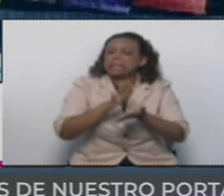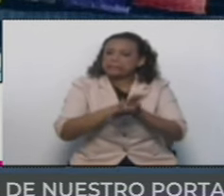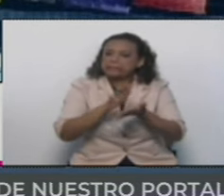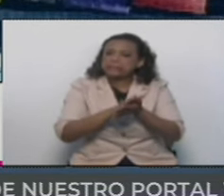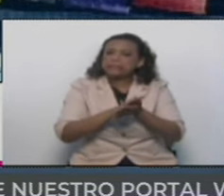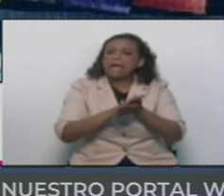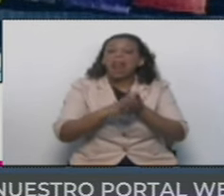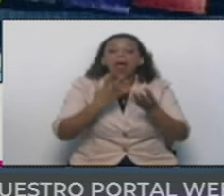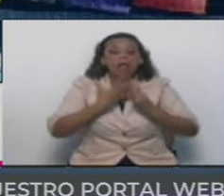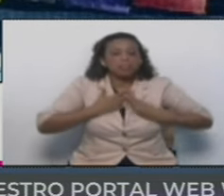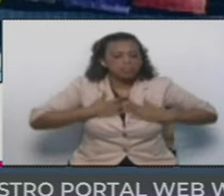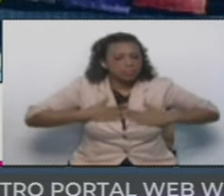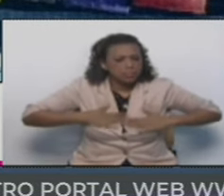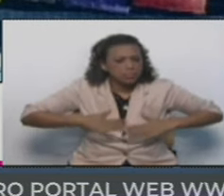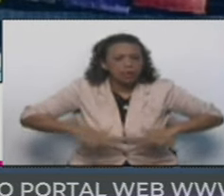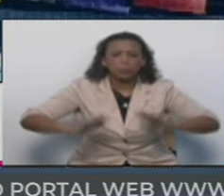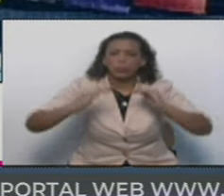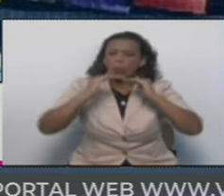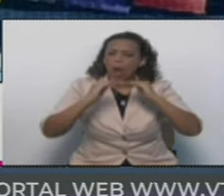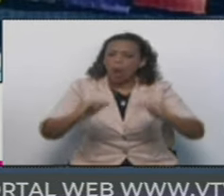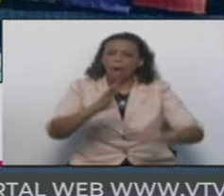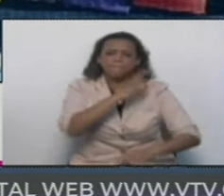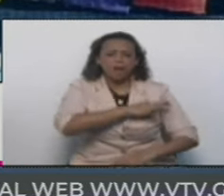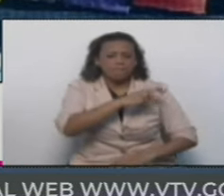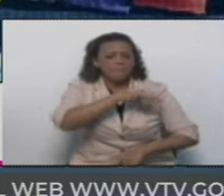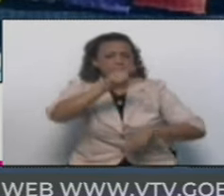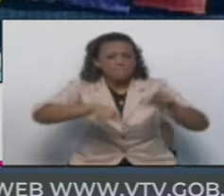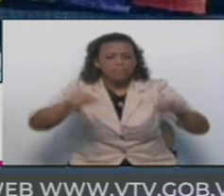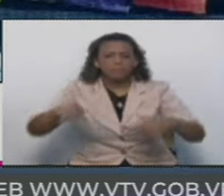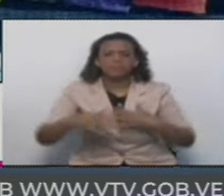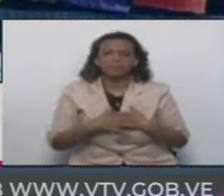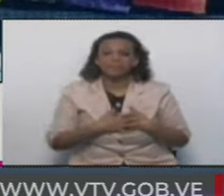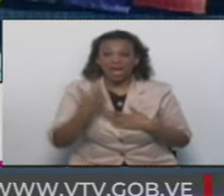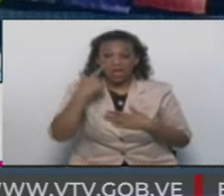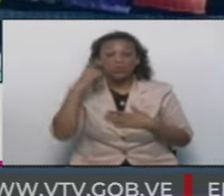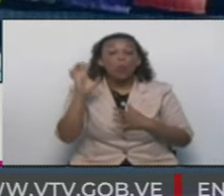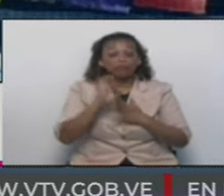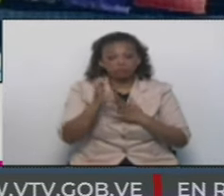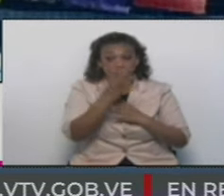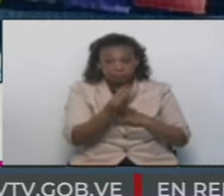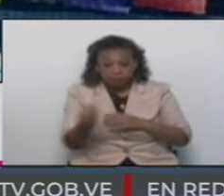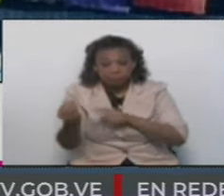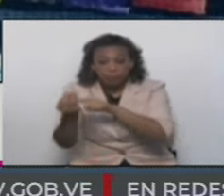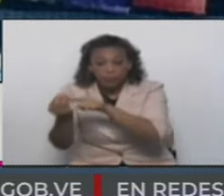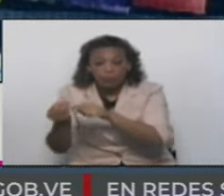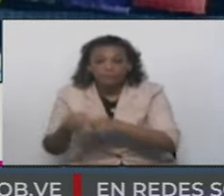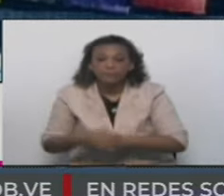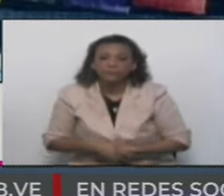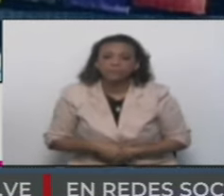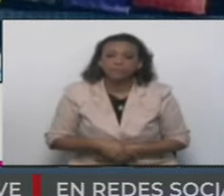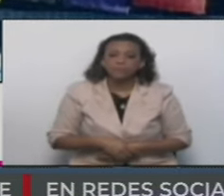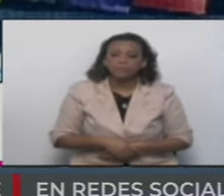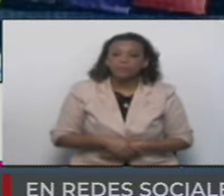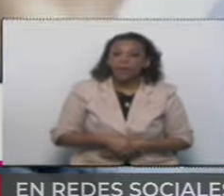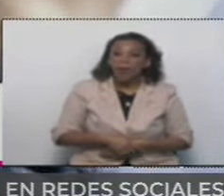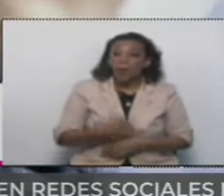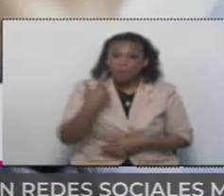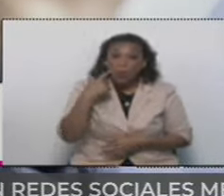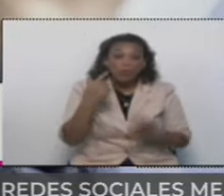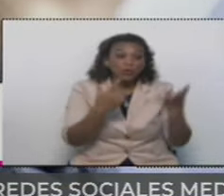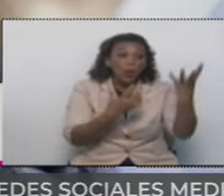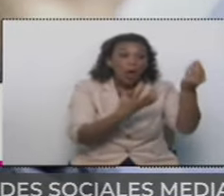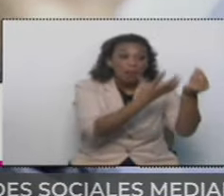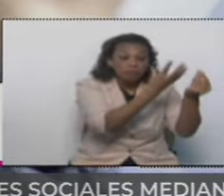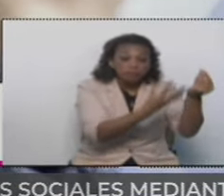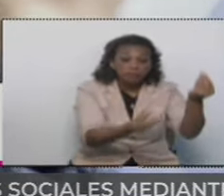la tranquilidad social. Es un elemento muy importante. Por lo menos esos tres